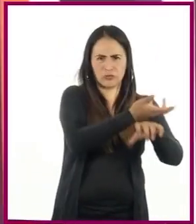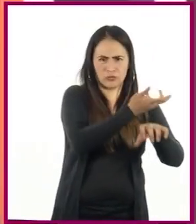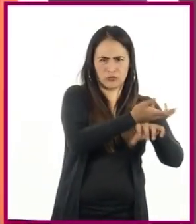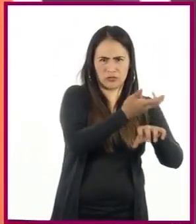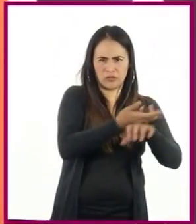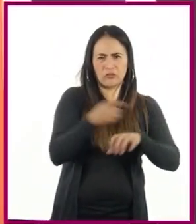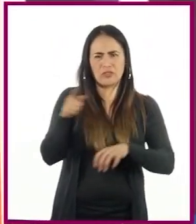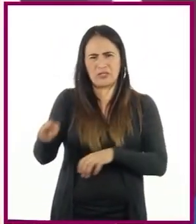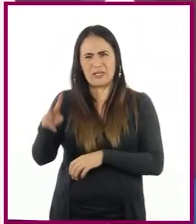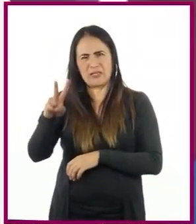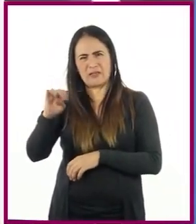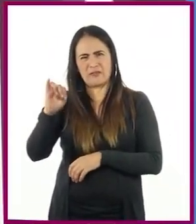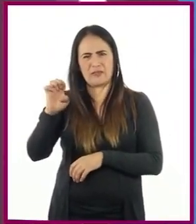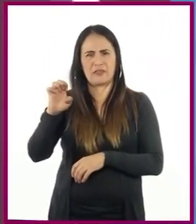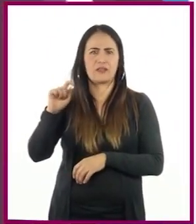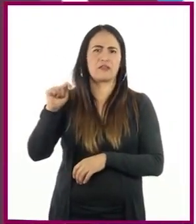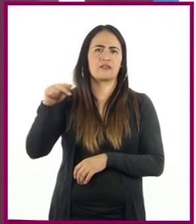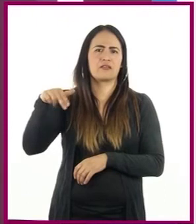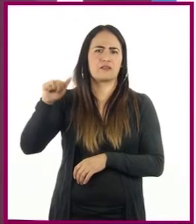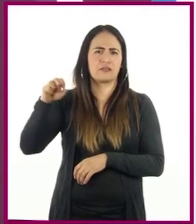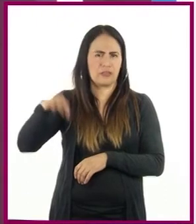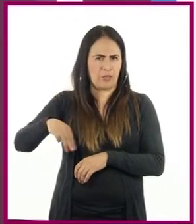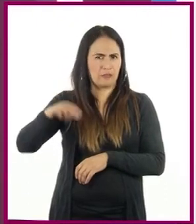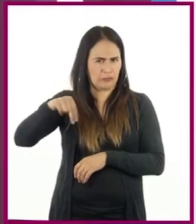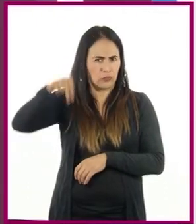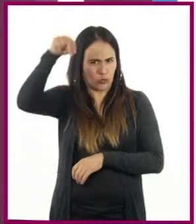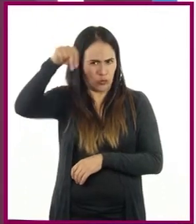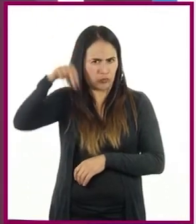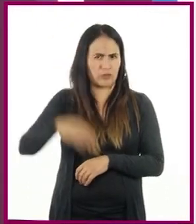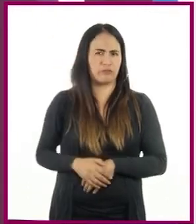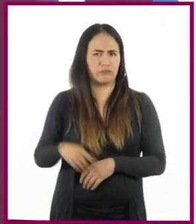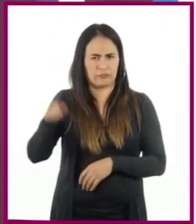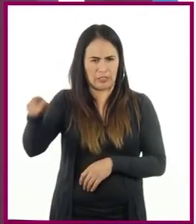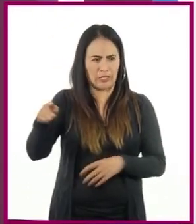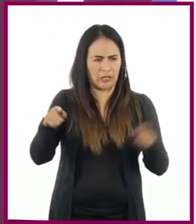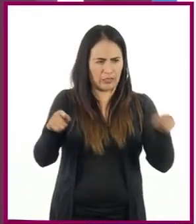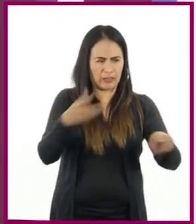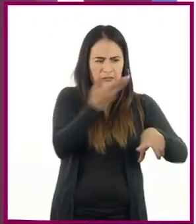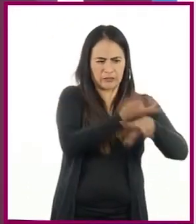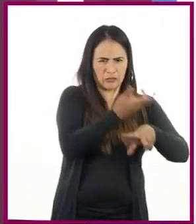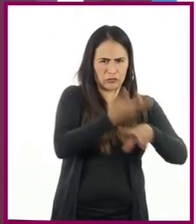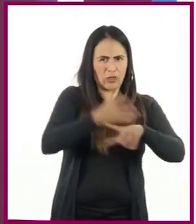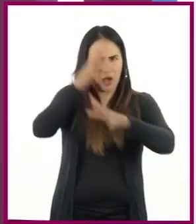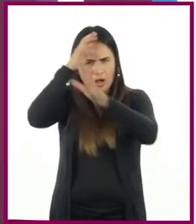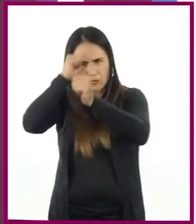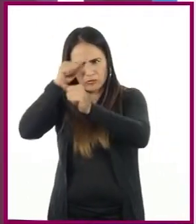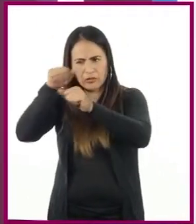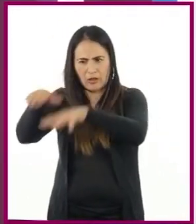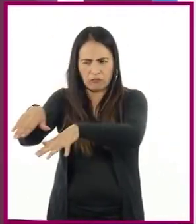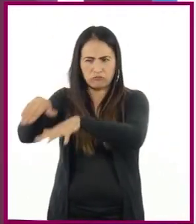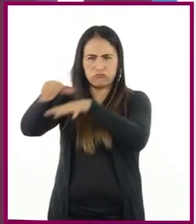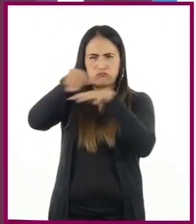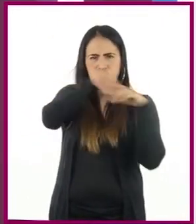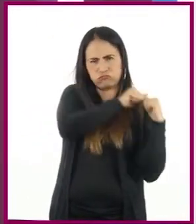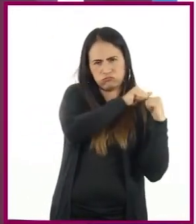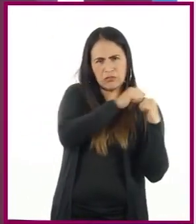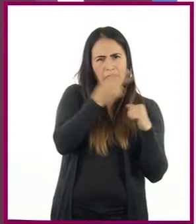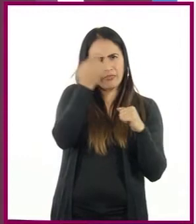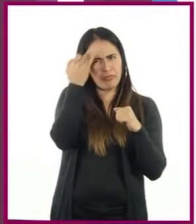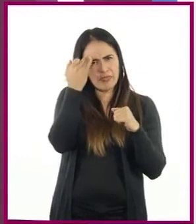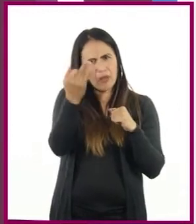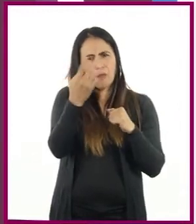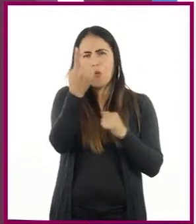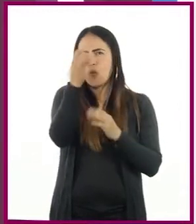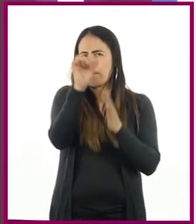América y Vietnam del Norte, por lo cual la primera nación se comprometía a abandonar Vietnam del Sur en un poco más de un